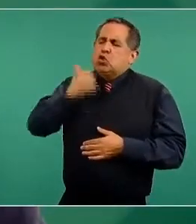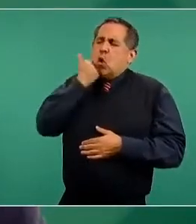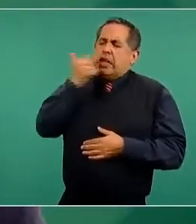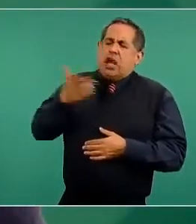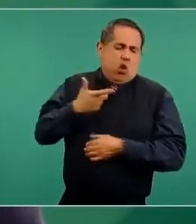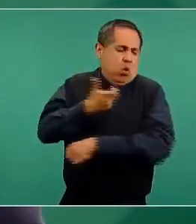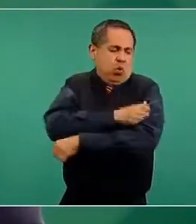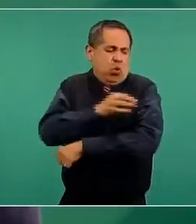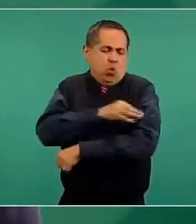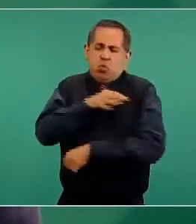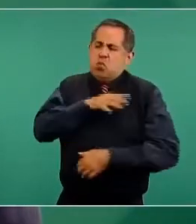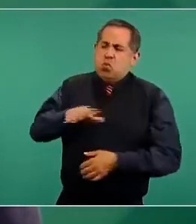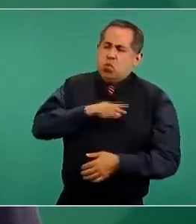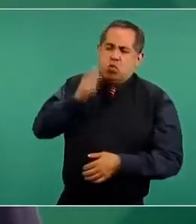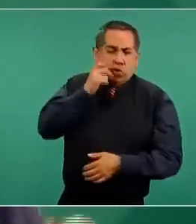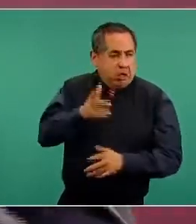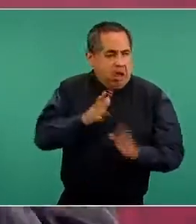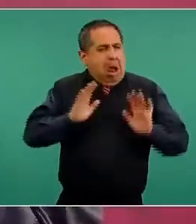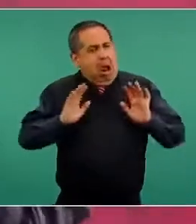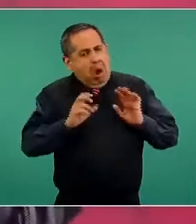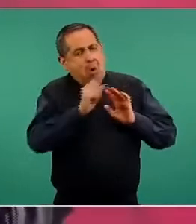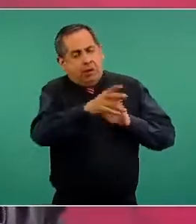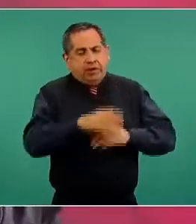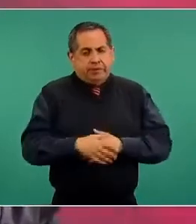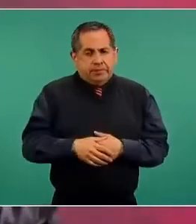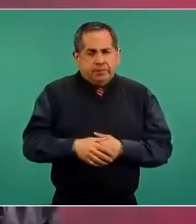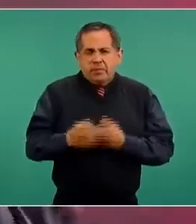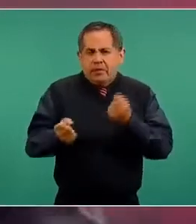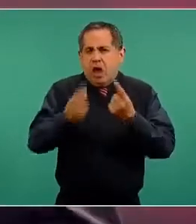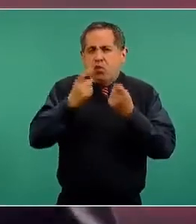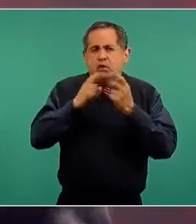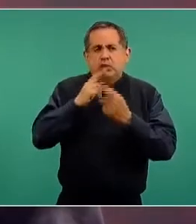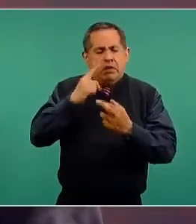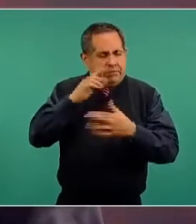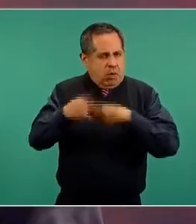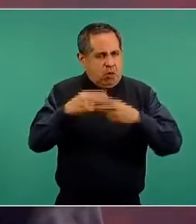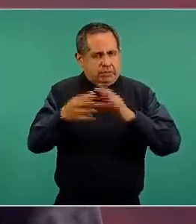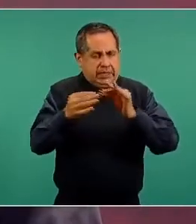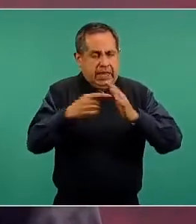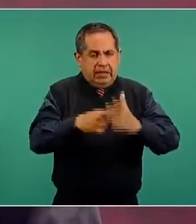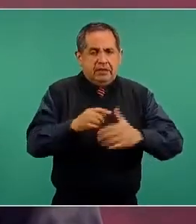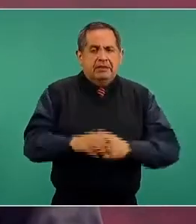este momento en vacunarse. Y les comento algunos resultados preliminares.